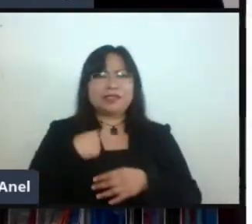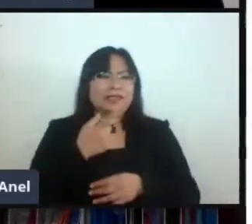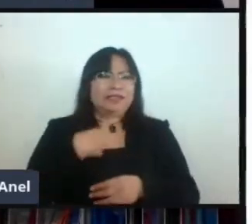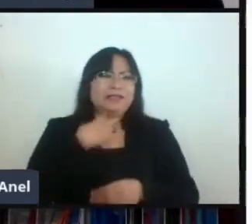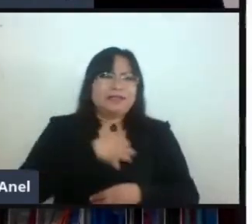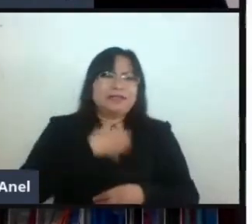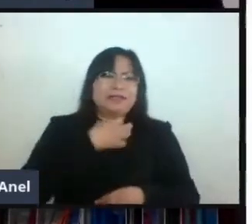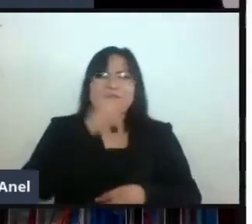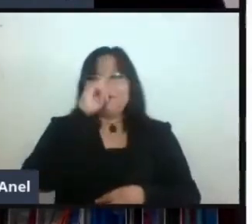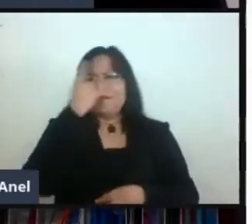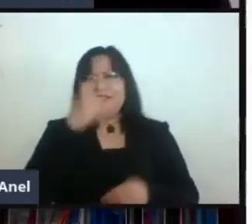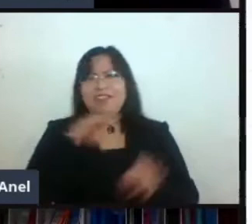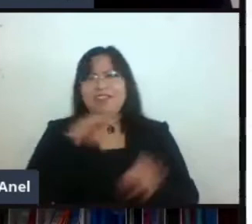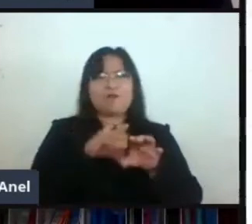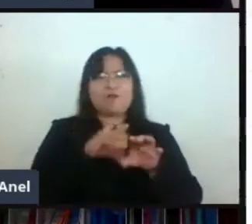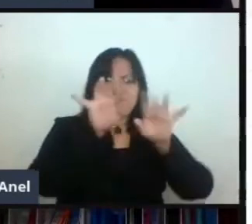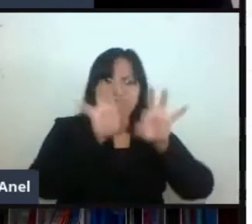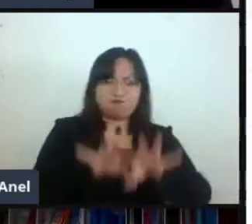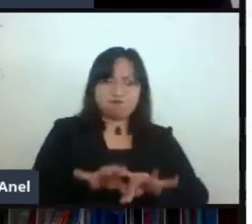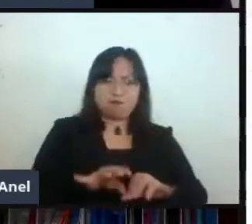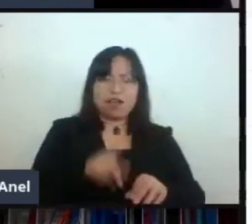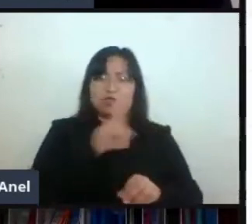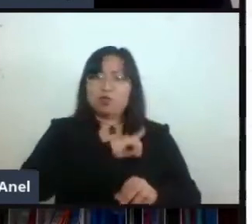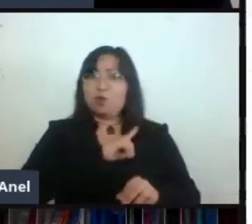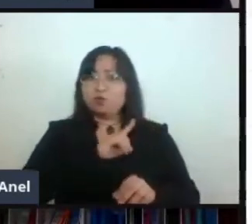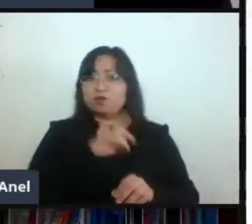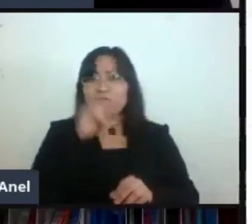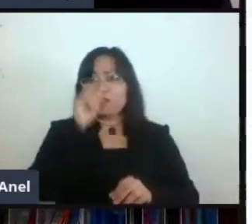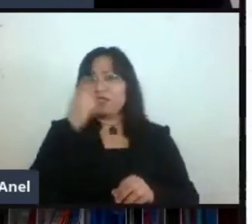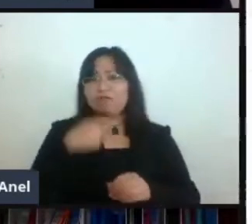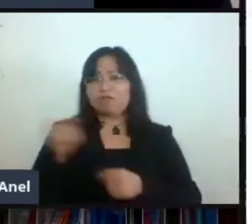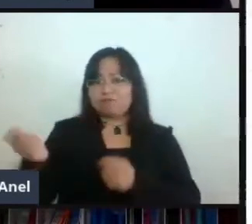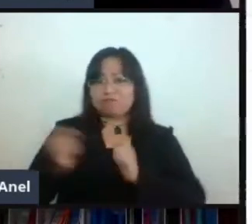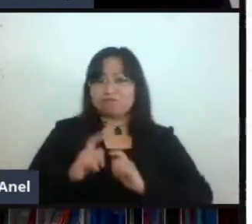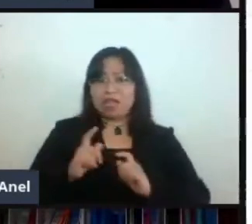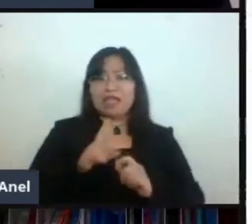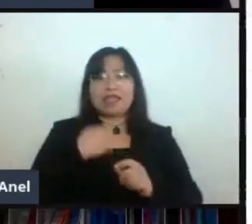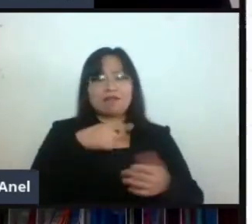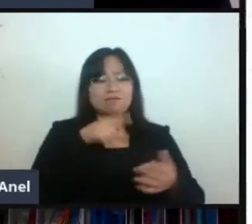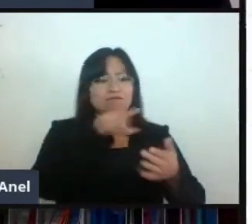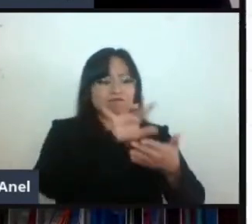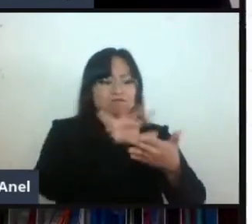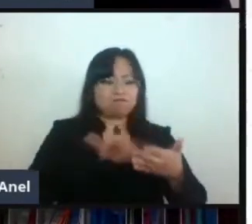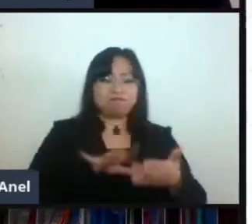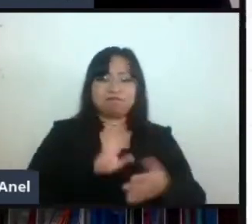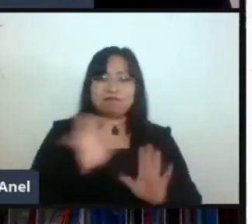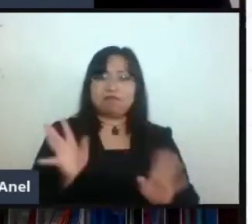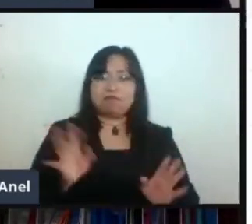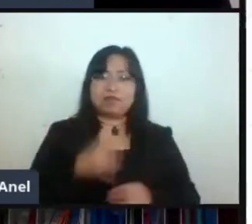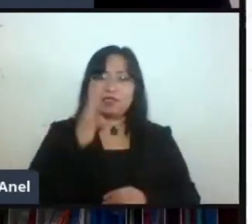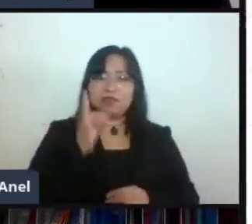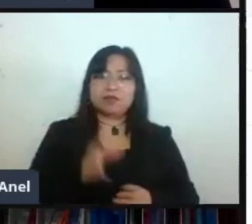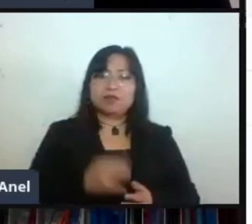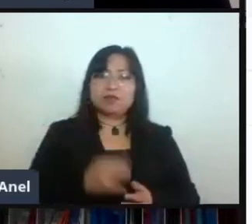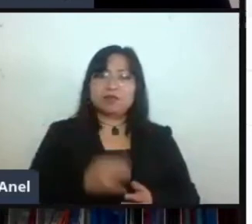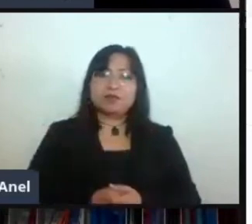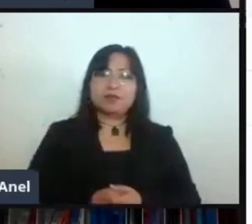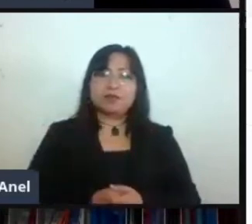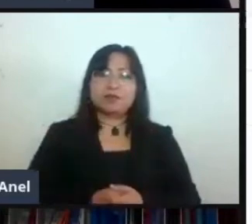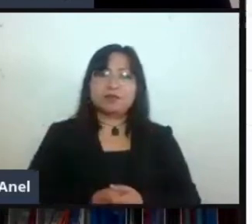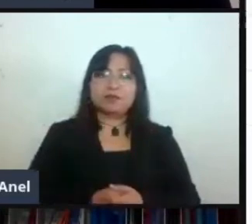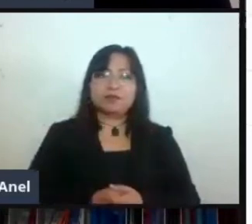registro automático de las entregas que van haciendo los alumnos, y como